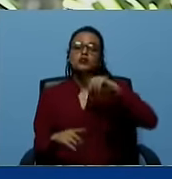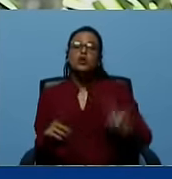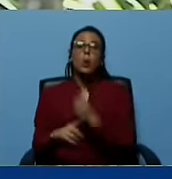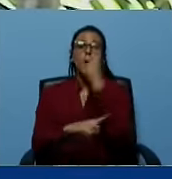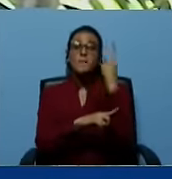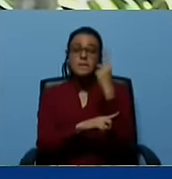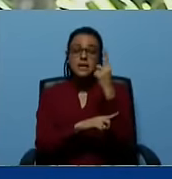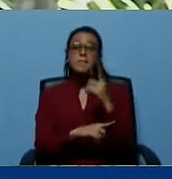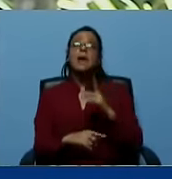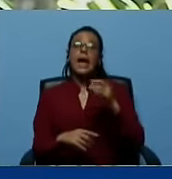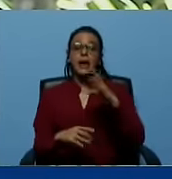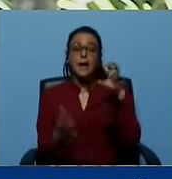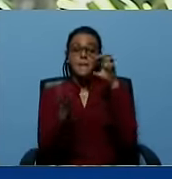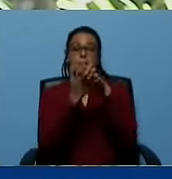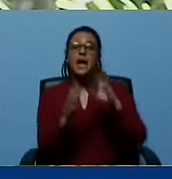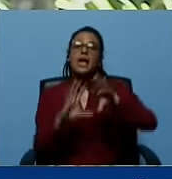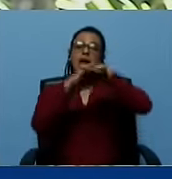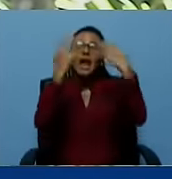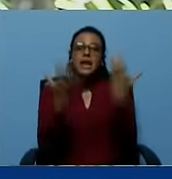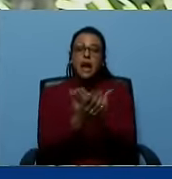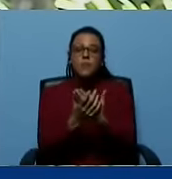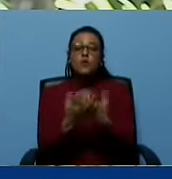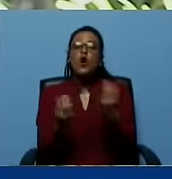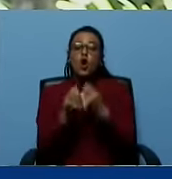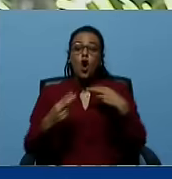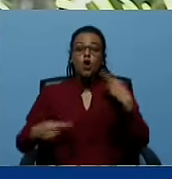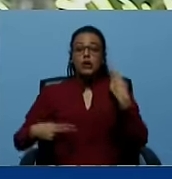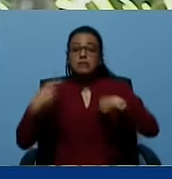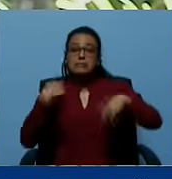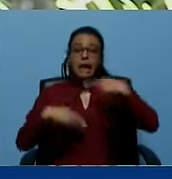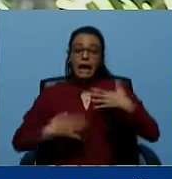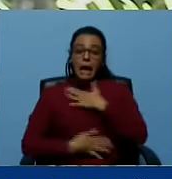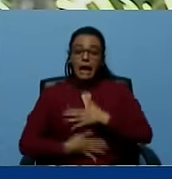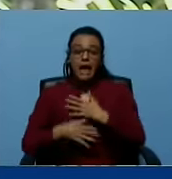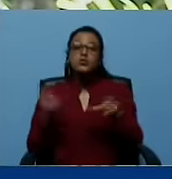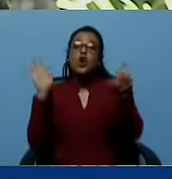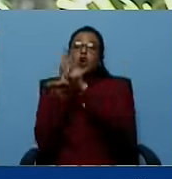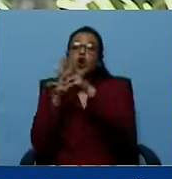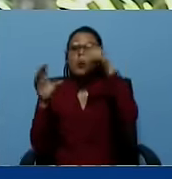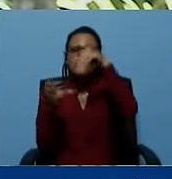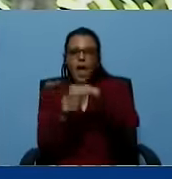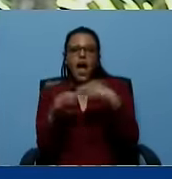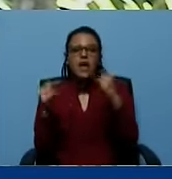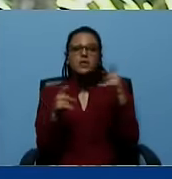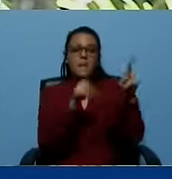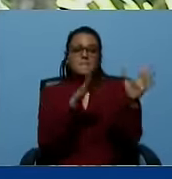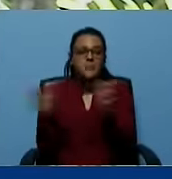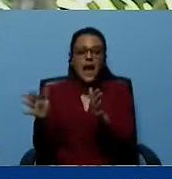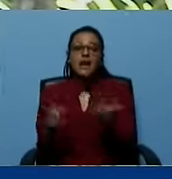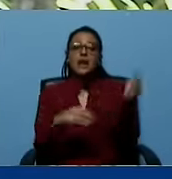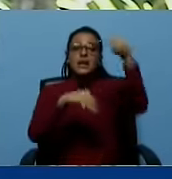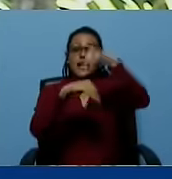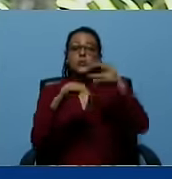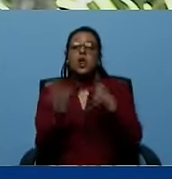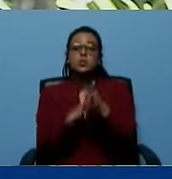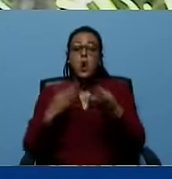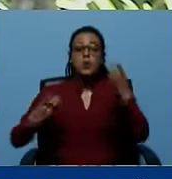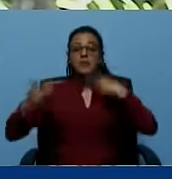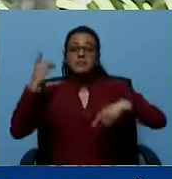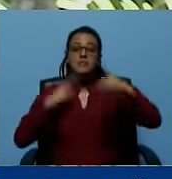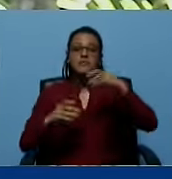en materia de recreación con una ley orgánica que además habla del Plan Nacional de Recreación, lo que